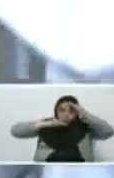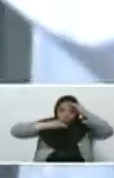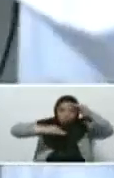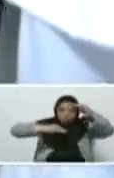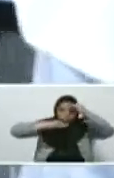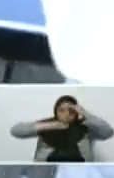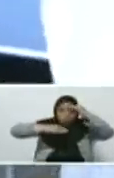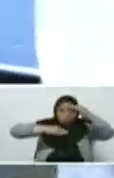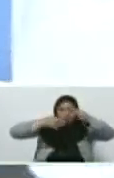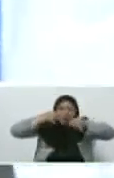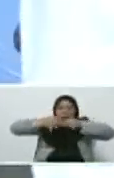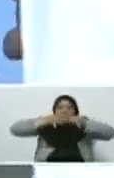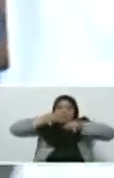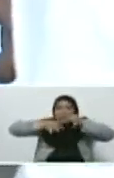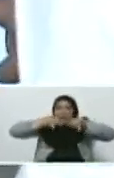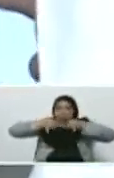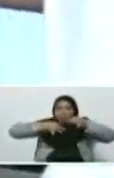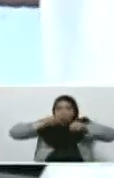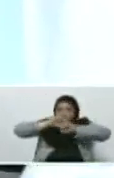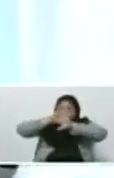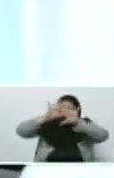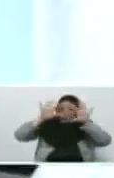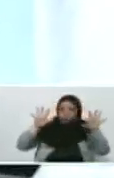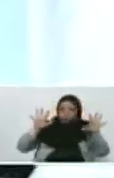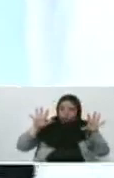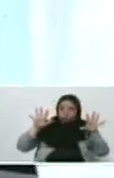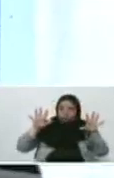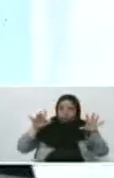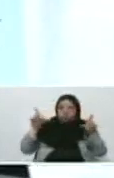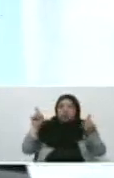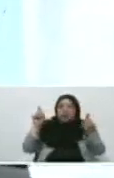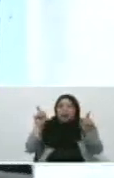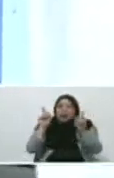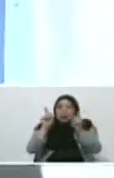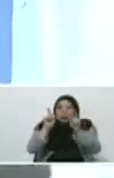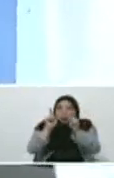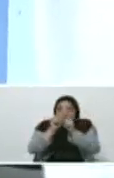célula. Vamos a explicarlo bien. Estas alargadas